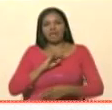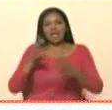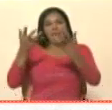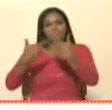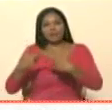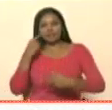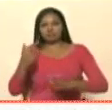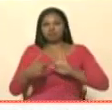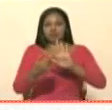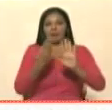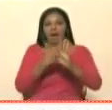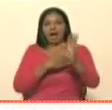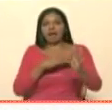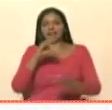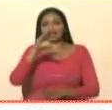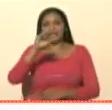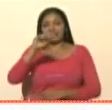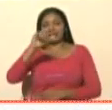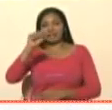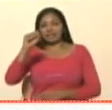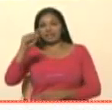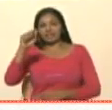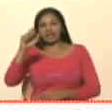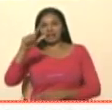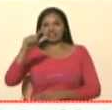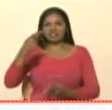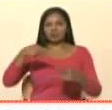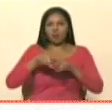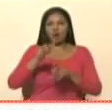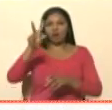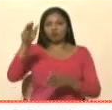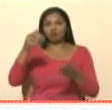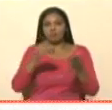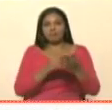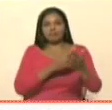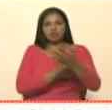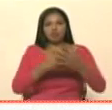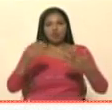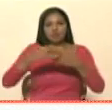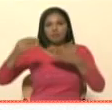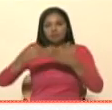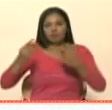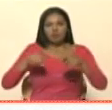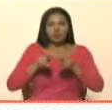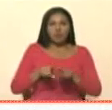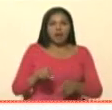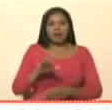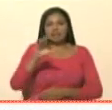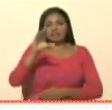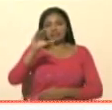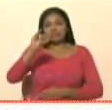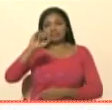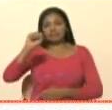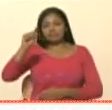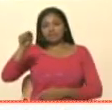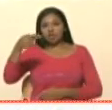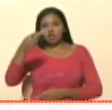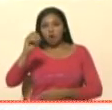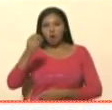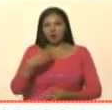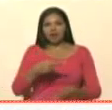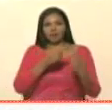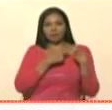le entreguen los activos casi de 8 mil millones de dólares de Citgo, que le pertenecen al país,